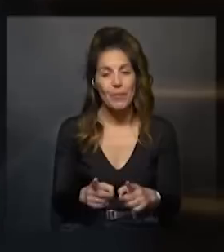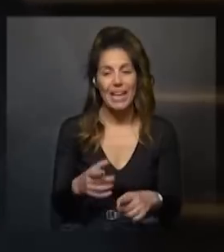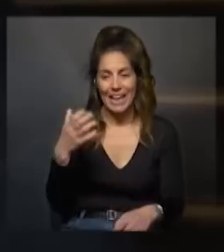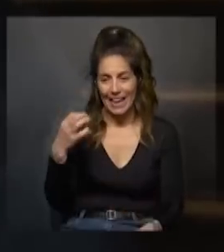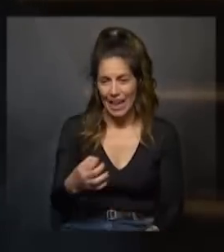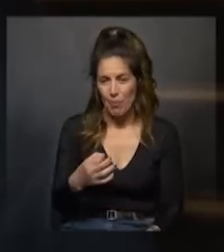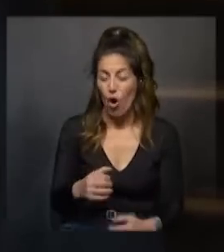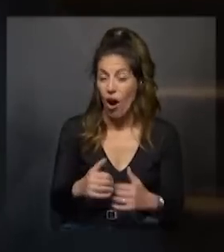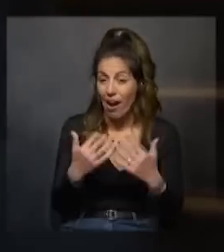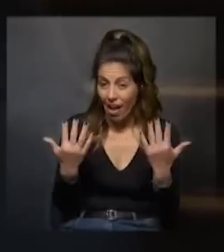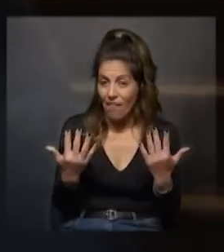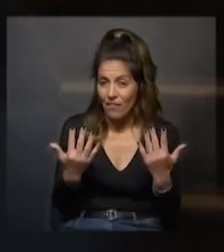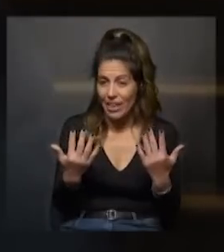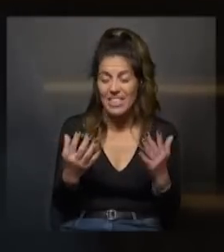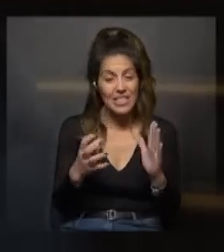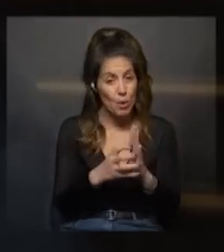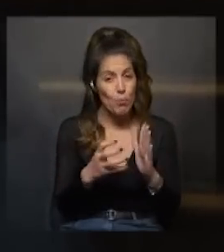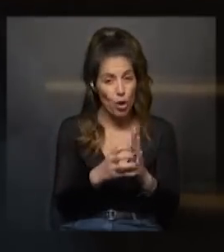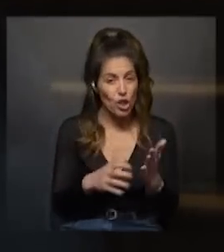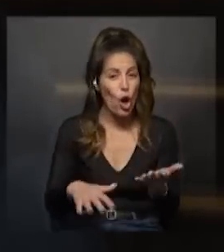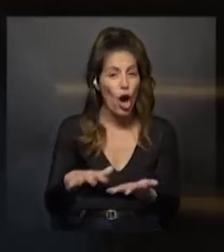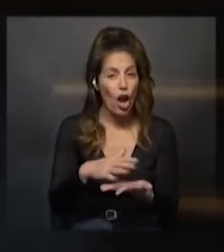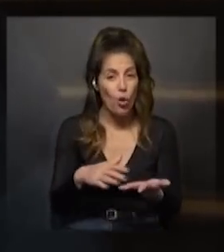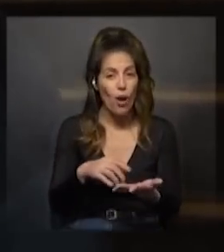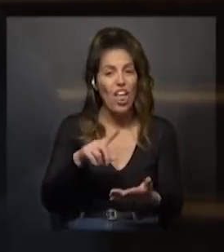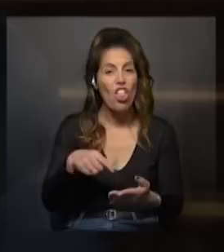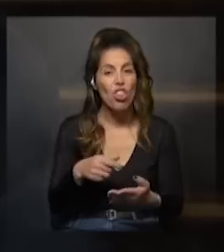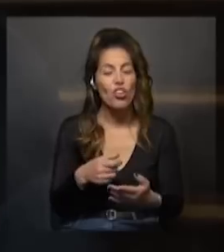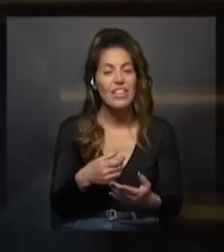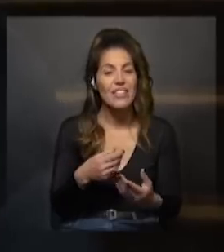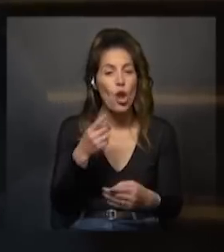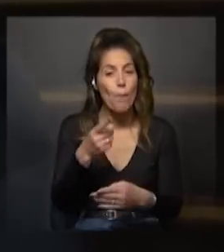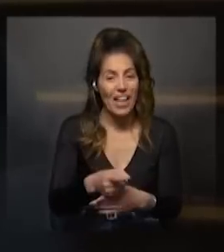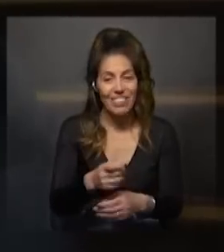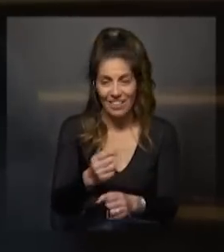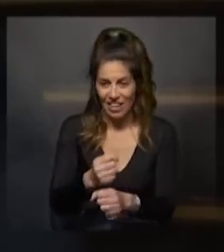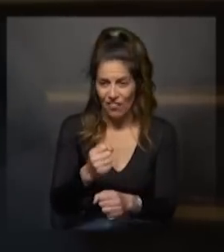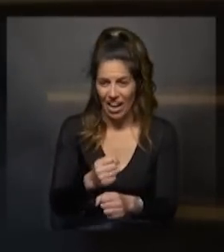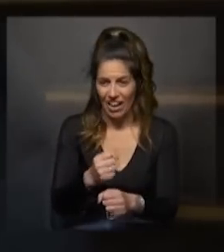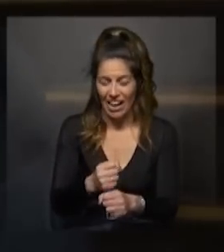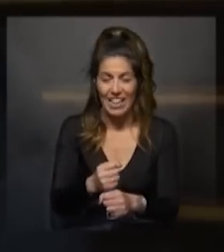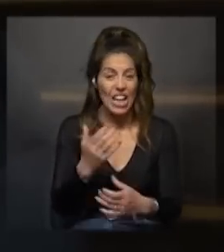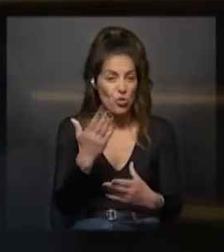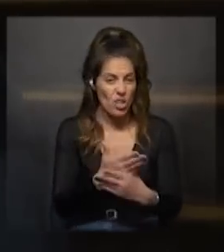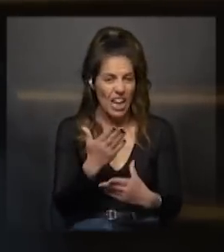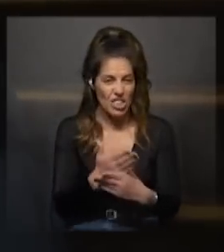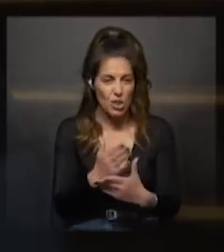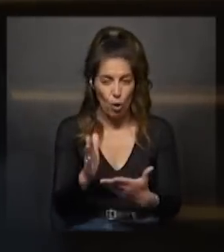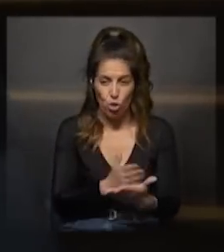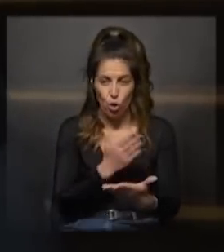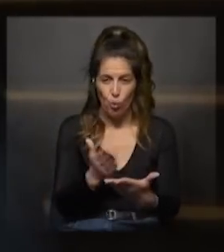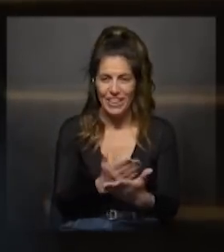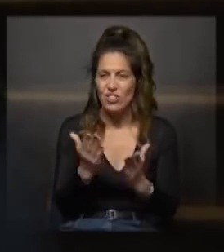extremadamente clave y simbólico en lugar al que se lo este manda a trabajar que es un archivo de documentación